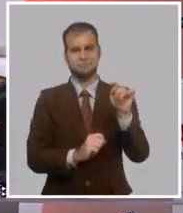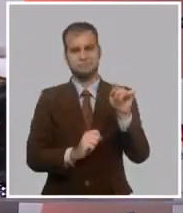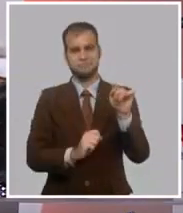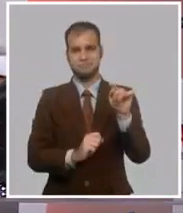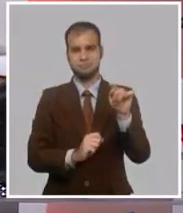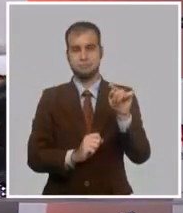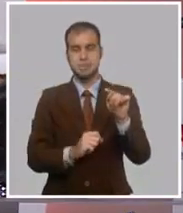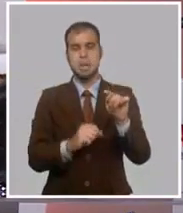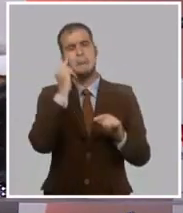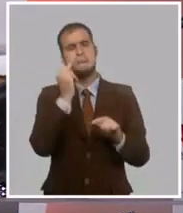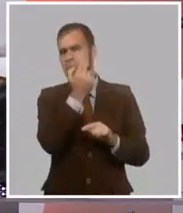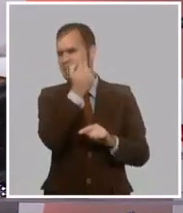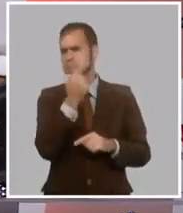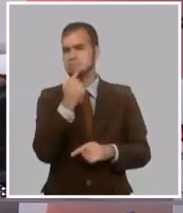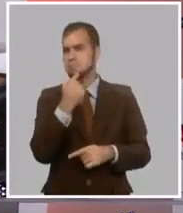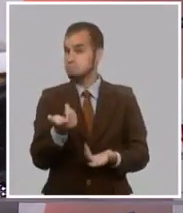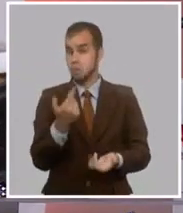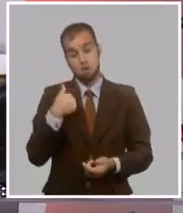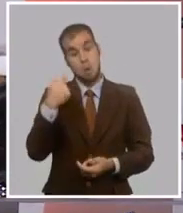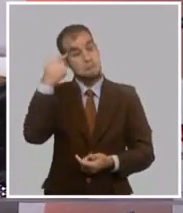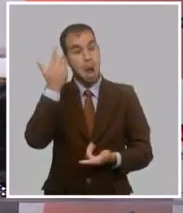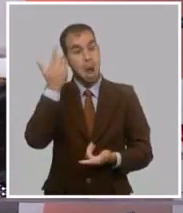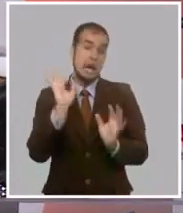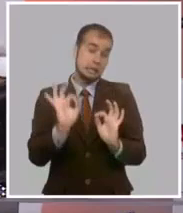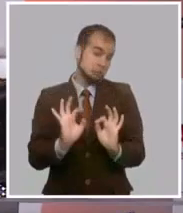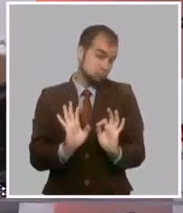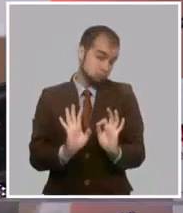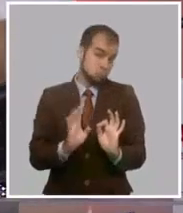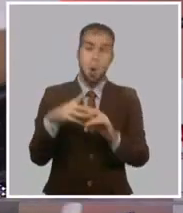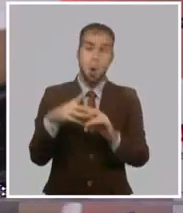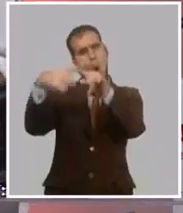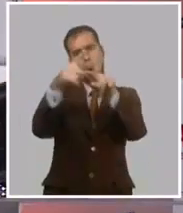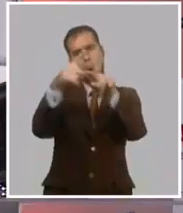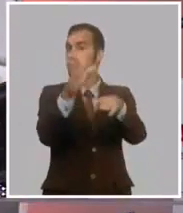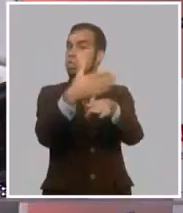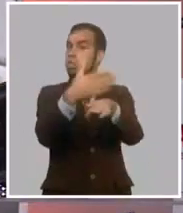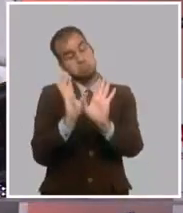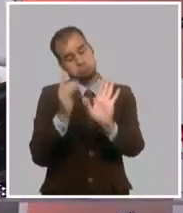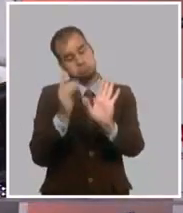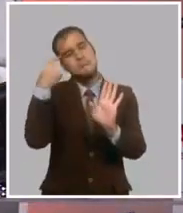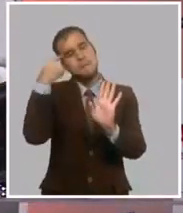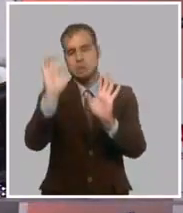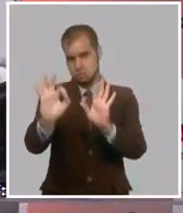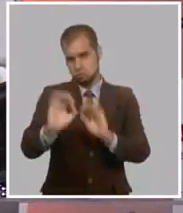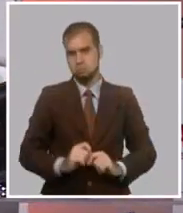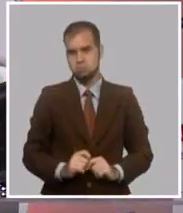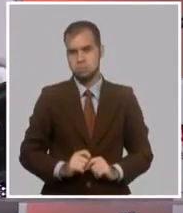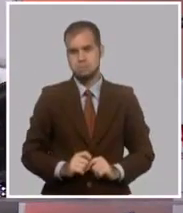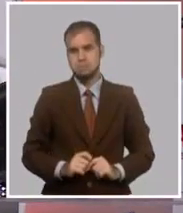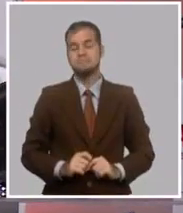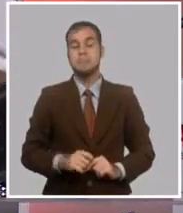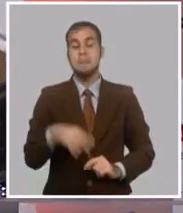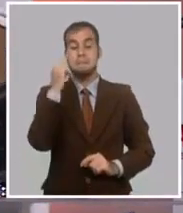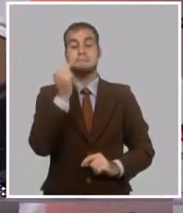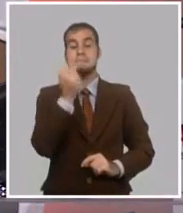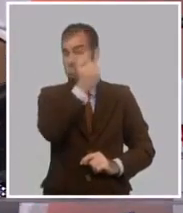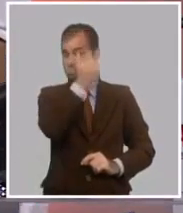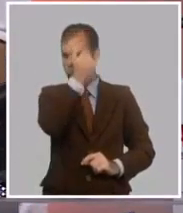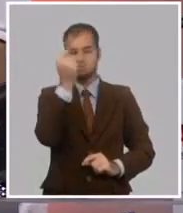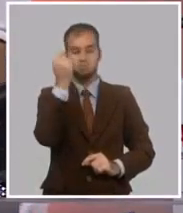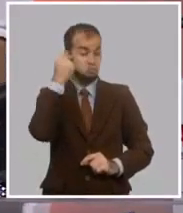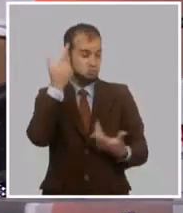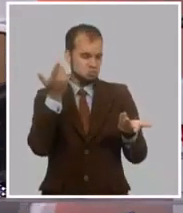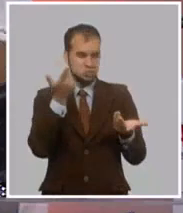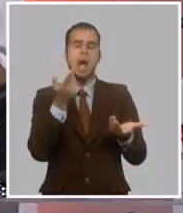que, y es mi opinión, quizás otros no la tengan igual, se trataba de buscar una forma de organización en que